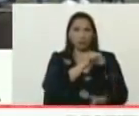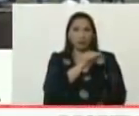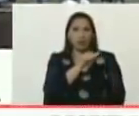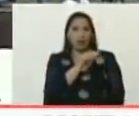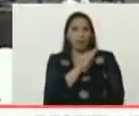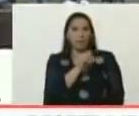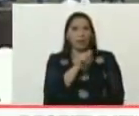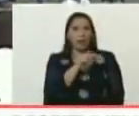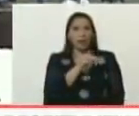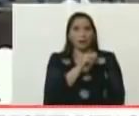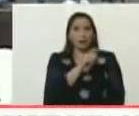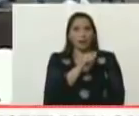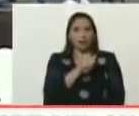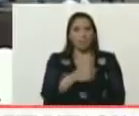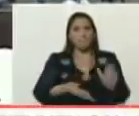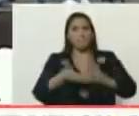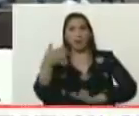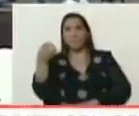para Miraflores.